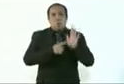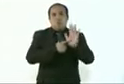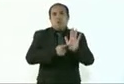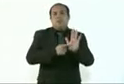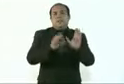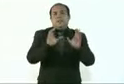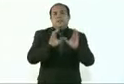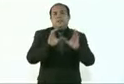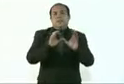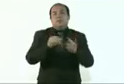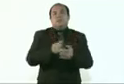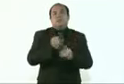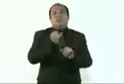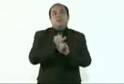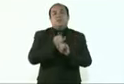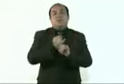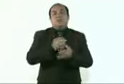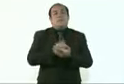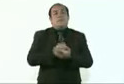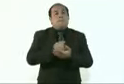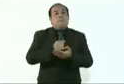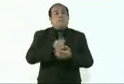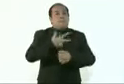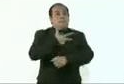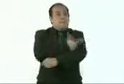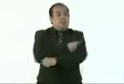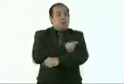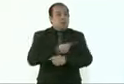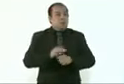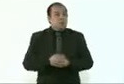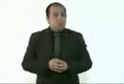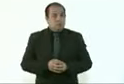certificado digital de vacunación y en el caso de